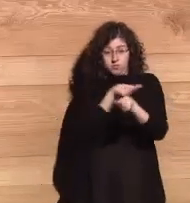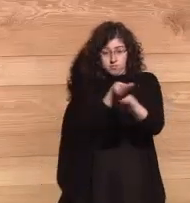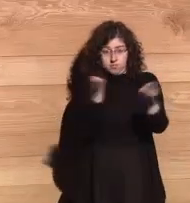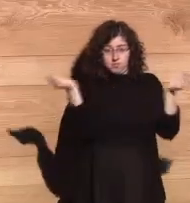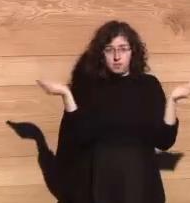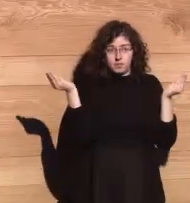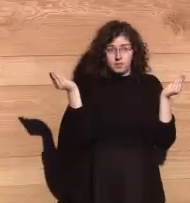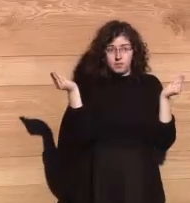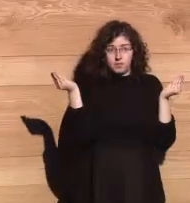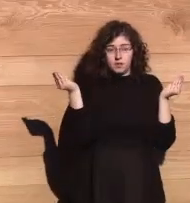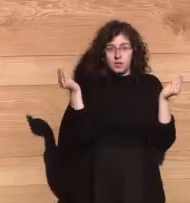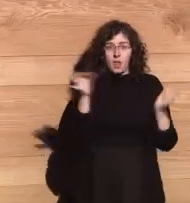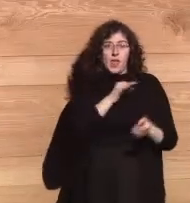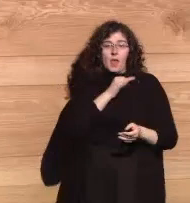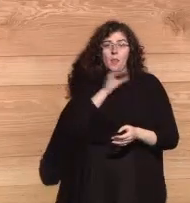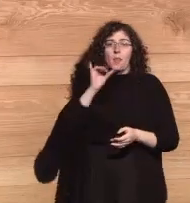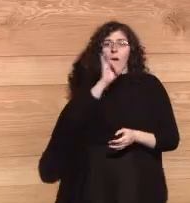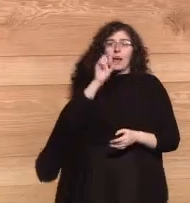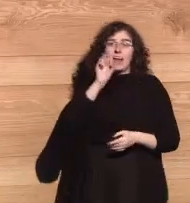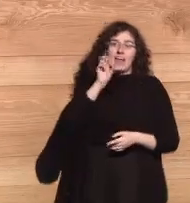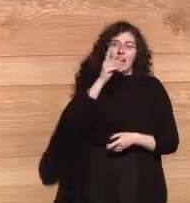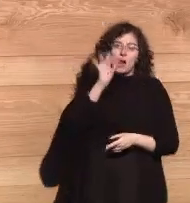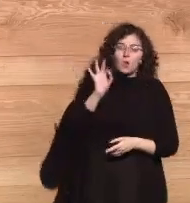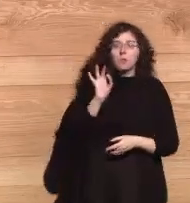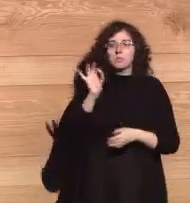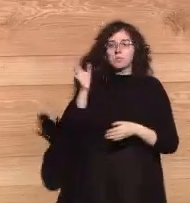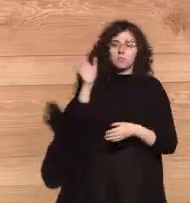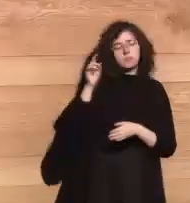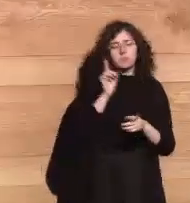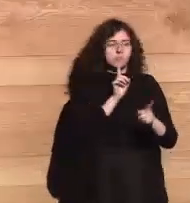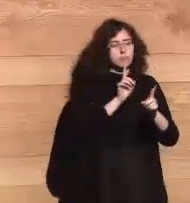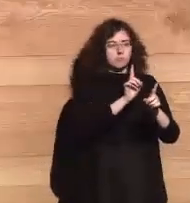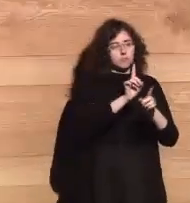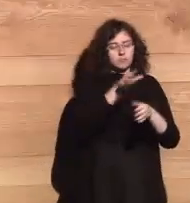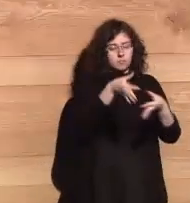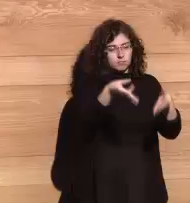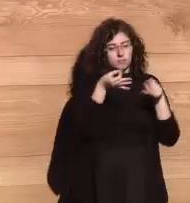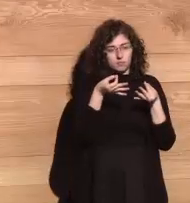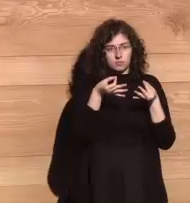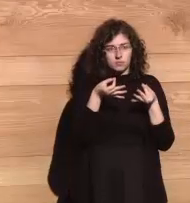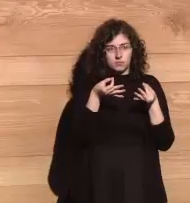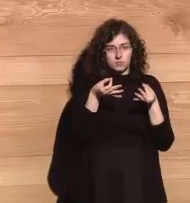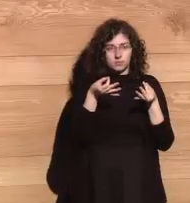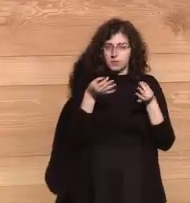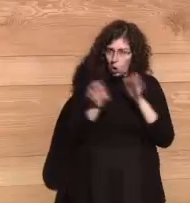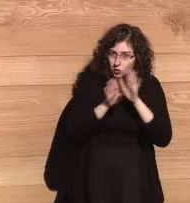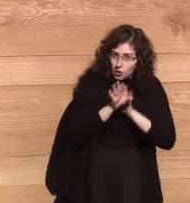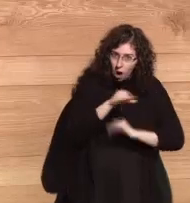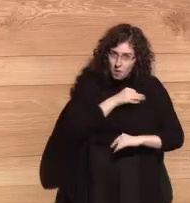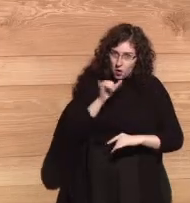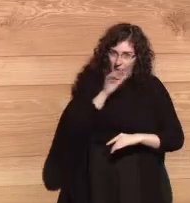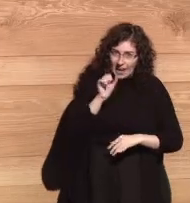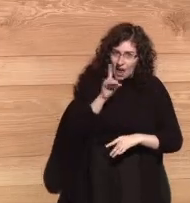distribuirlas y viene don Gerardo a recoger su foto. Que seguimos con don Gerardo. Seguimos con don Gerardo. Y entonces le digo,